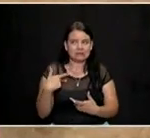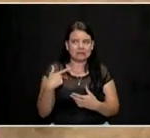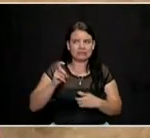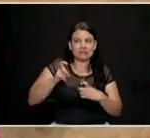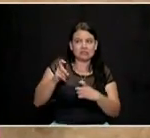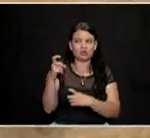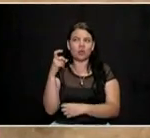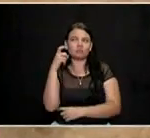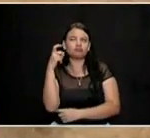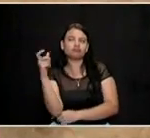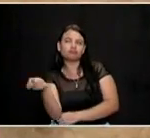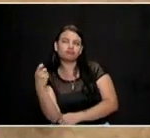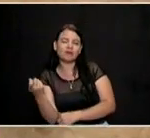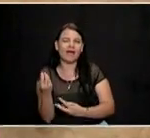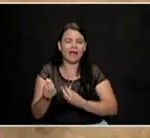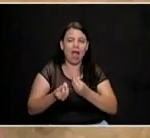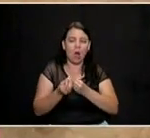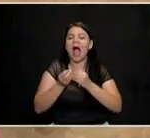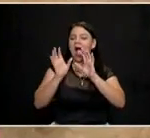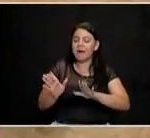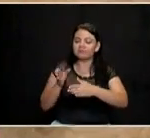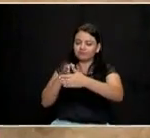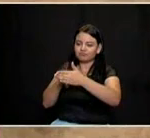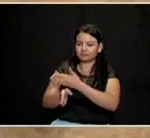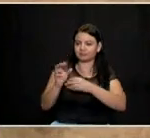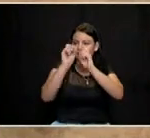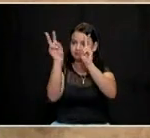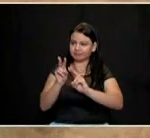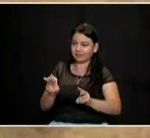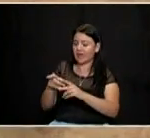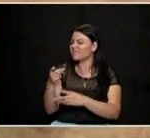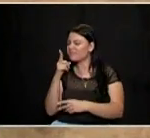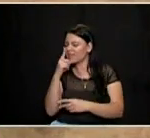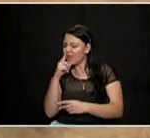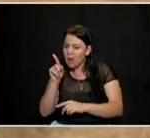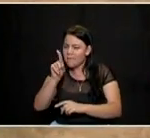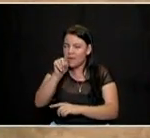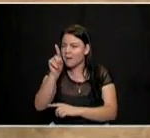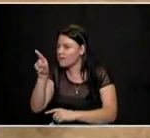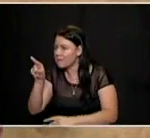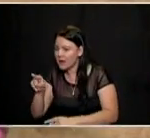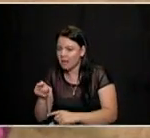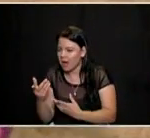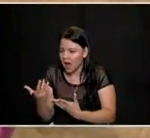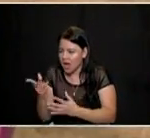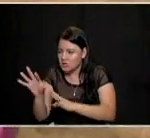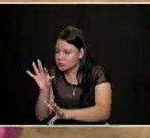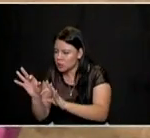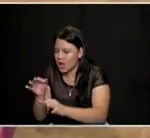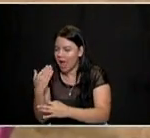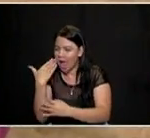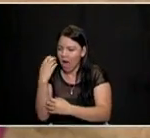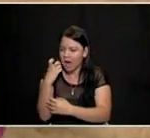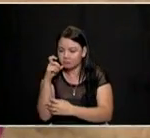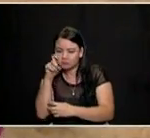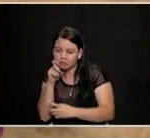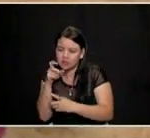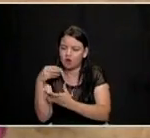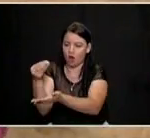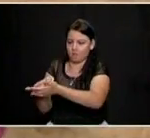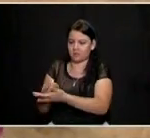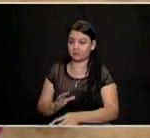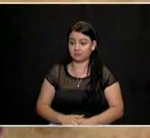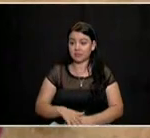se está convirtiendo recordemos que en colombia las mujeres webcams ocupan el número de mujeres webcams ocupa el segundo lugar